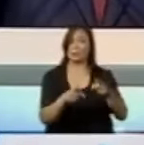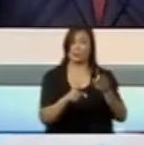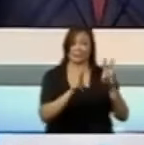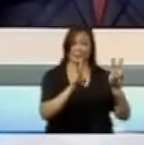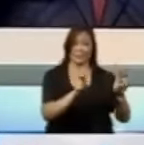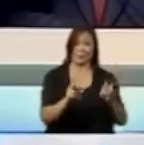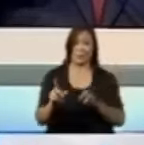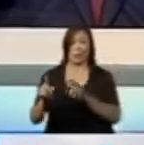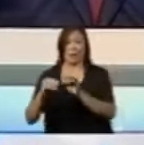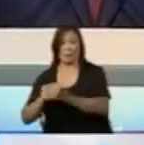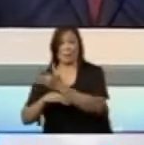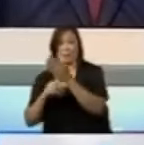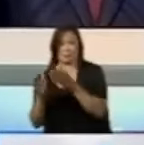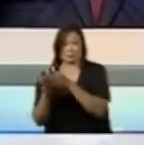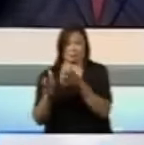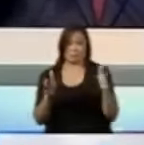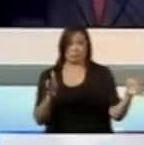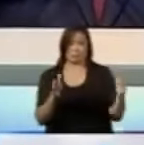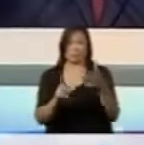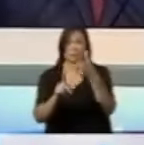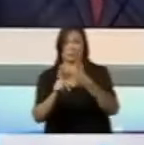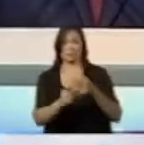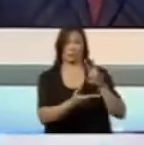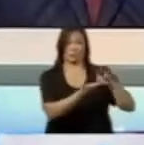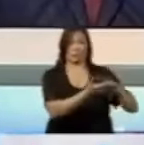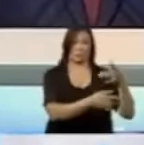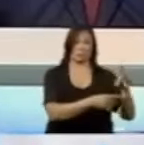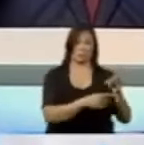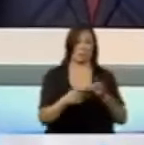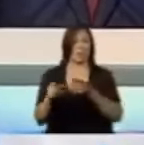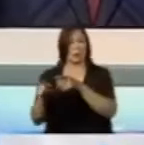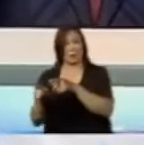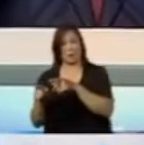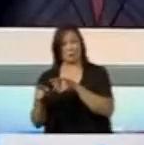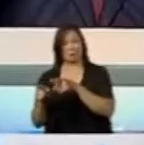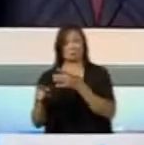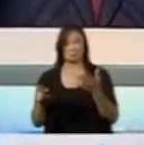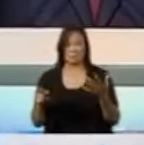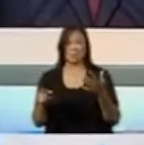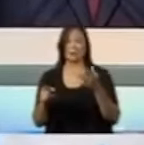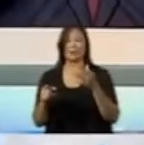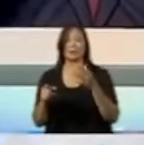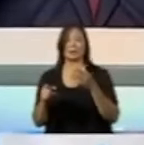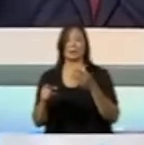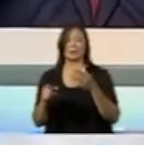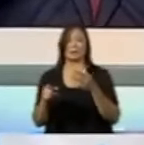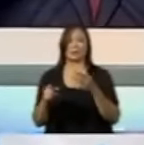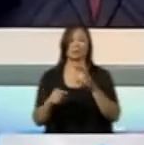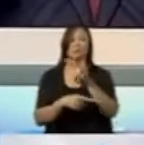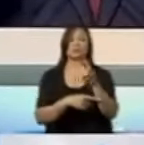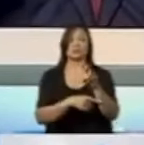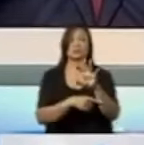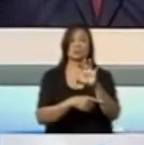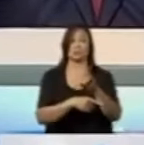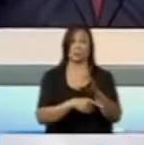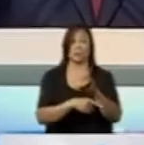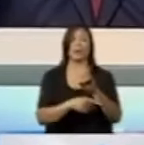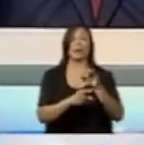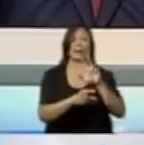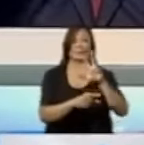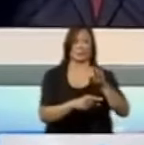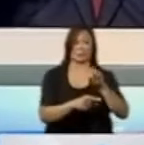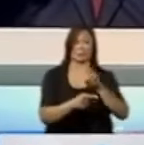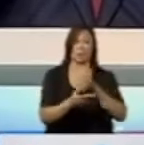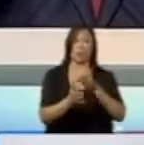de enero a marzo en el trimestre del 2018 a la actualidad, usted verá que hay una tendencia de 250 a